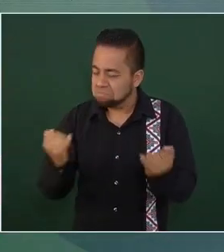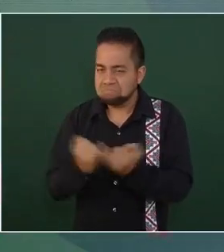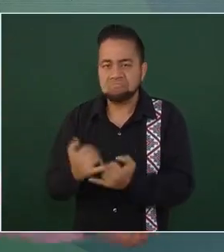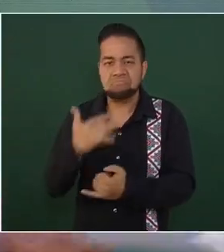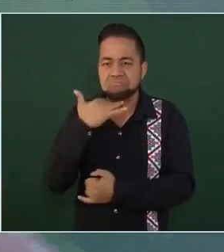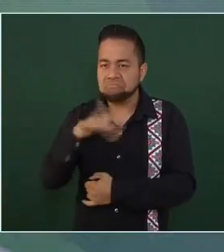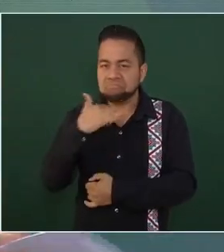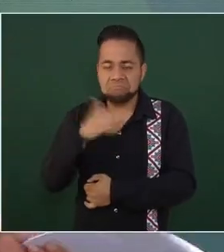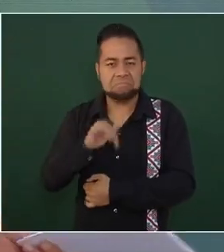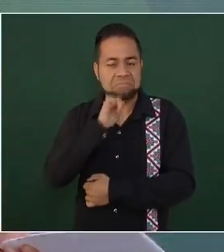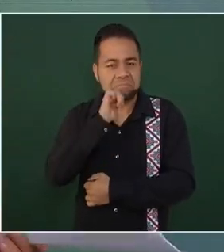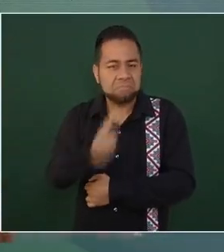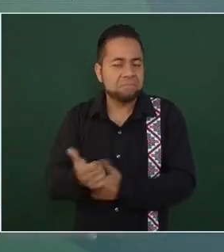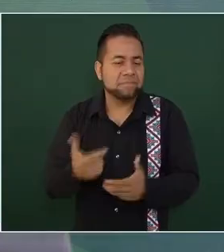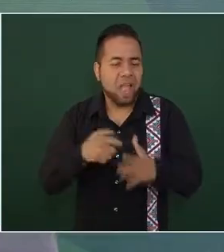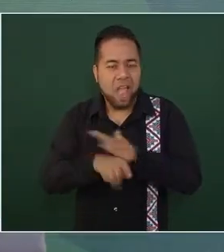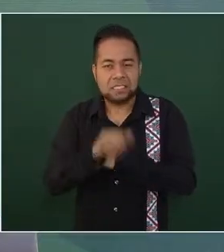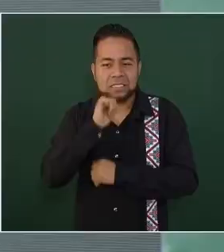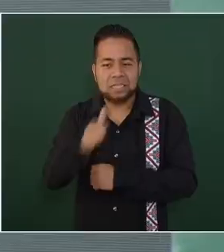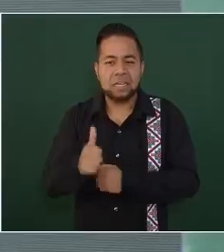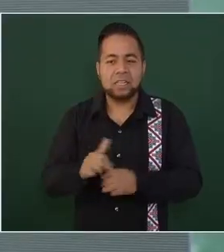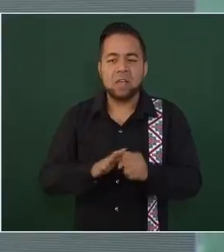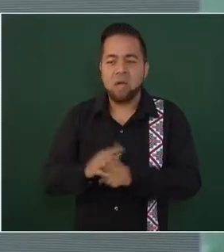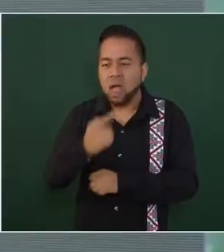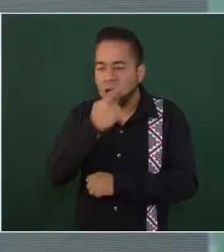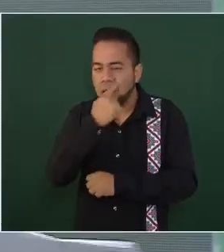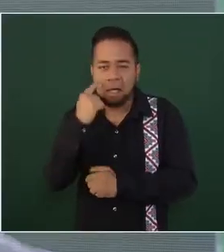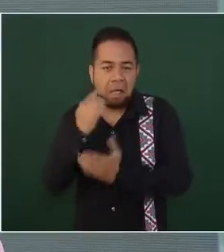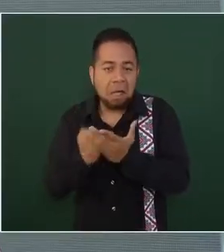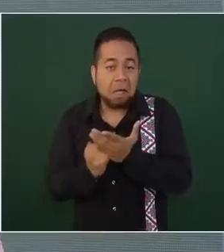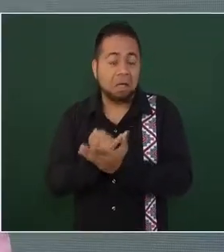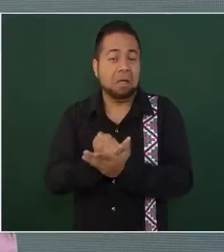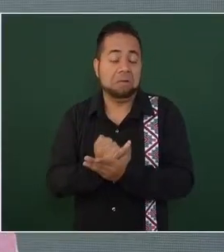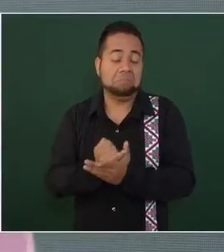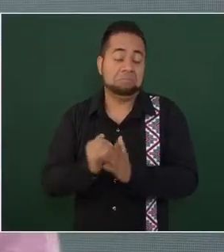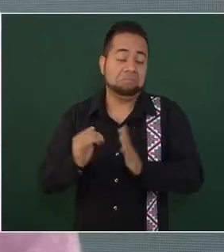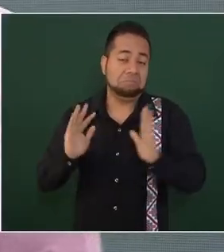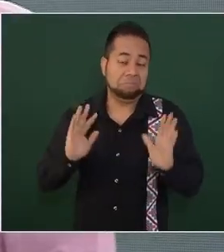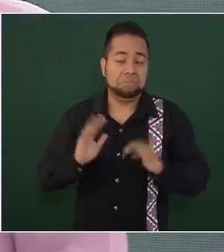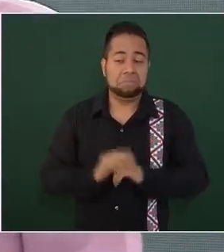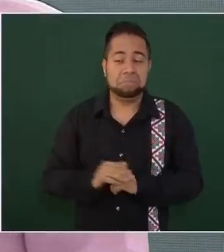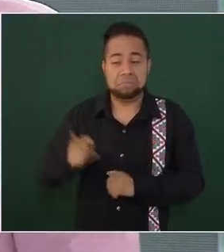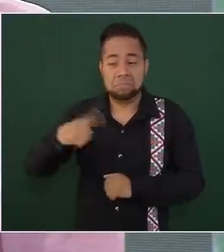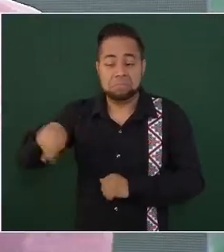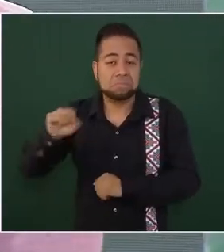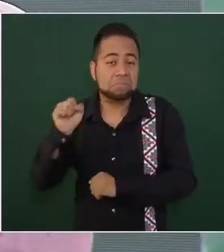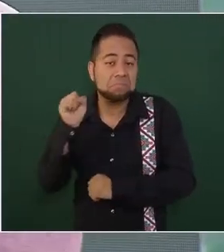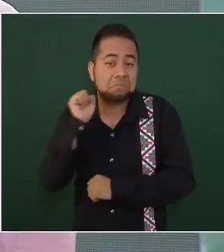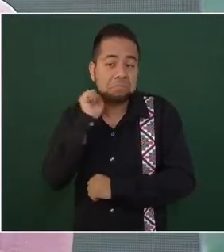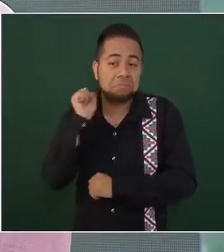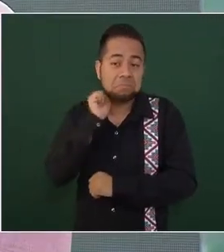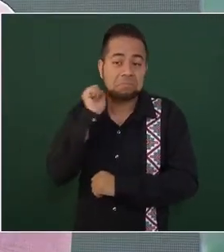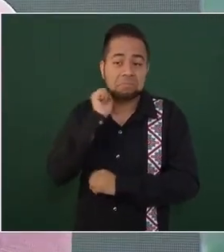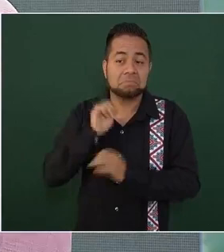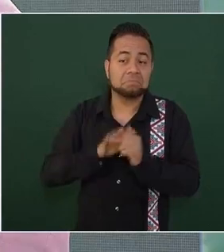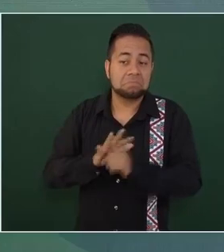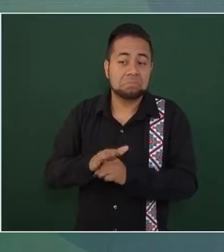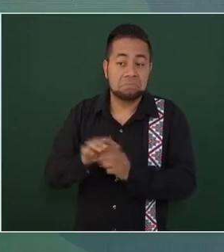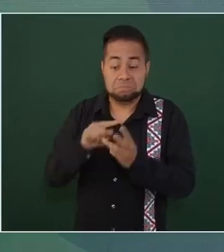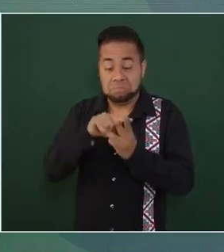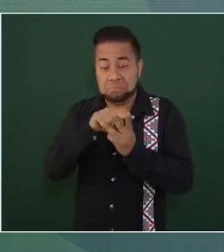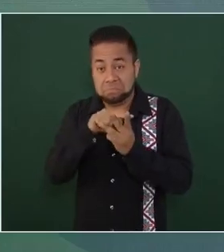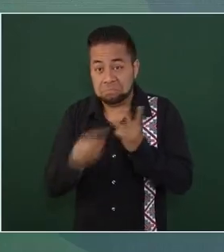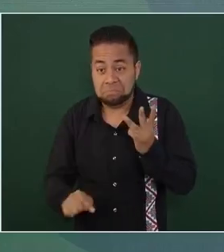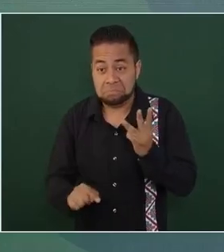entonces ¿qué van a decidir? pues este los senadores pues las tres